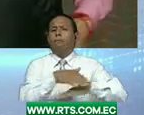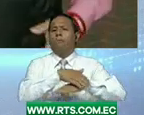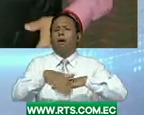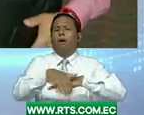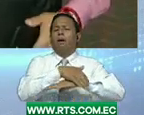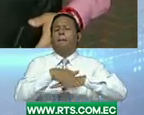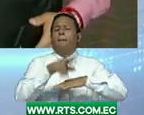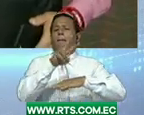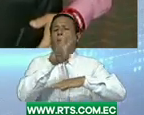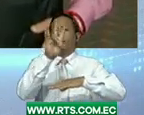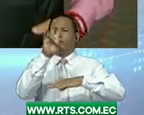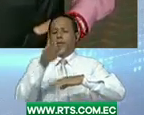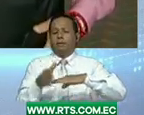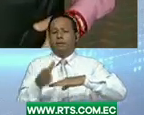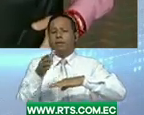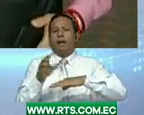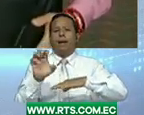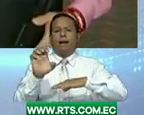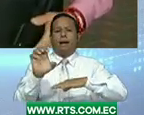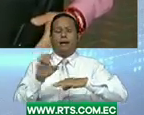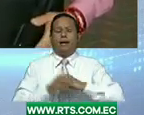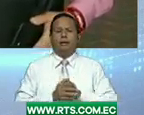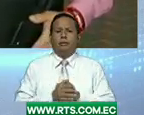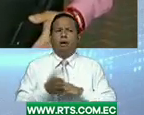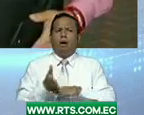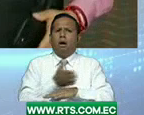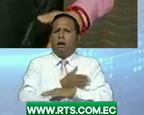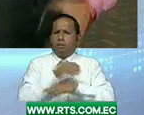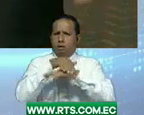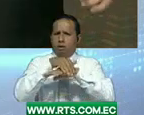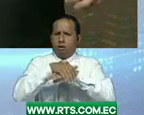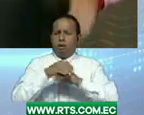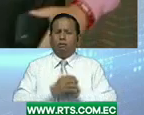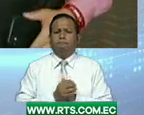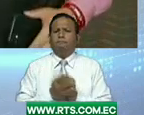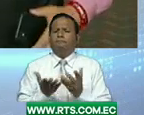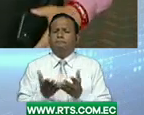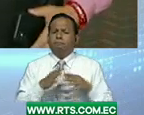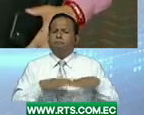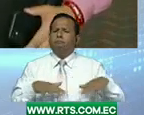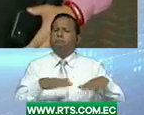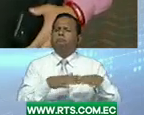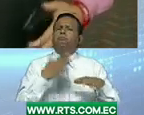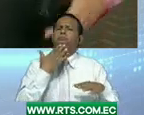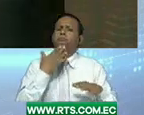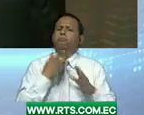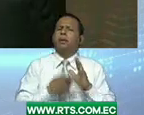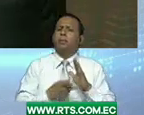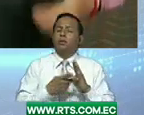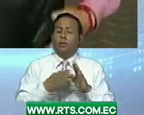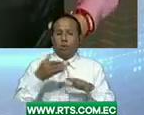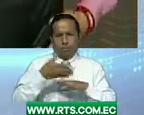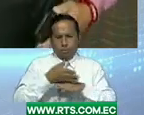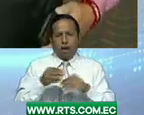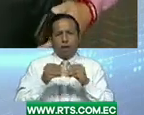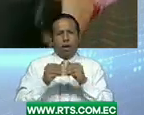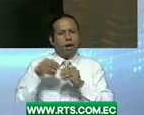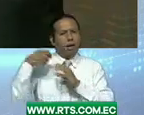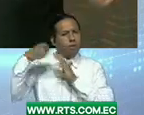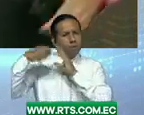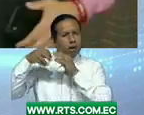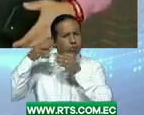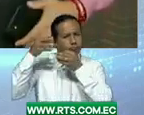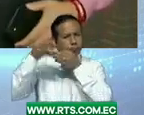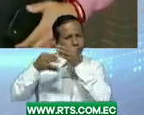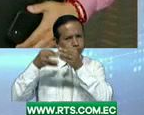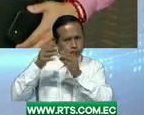calles 27 y la E hace algunas horas atrás. Pero este es un informe que vamos a darlo más adelante y